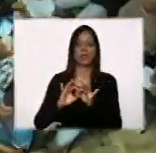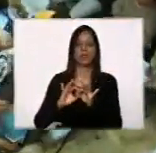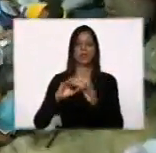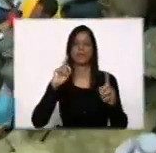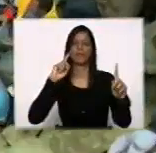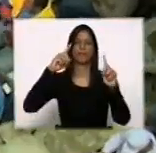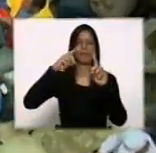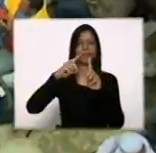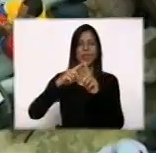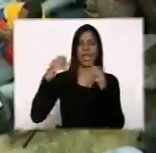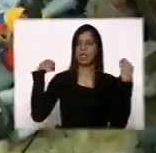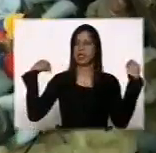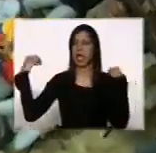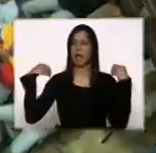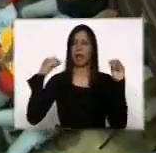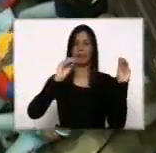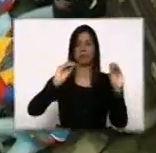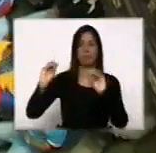sea el que nos convoque,